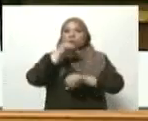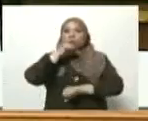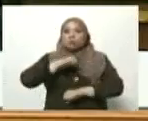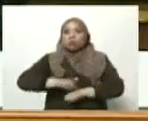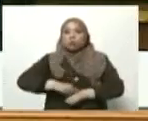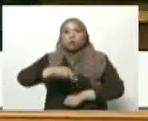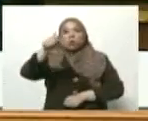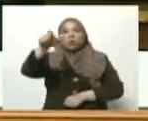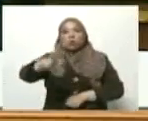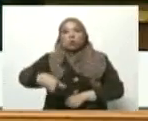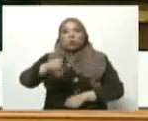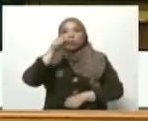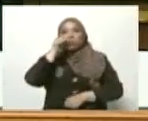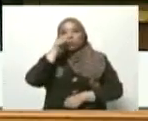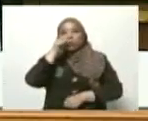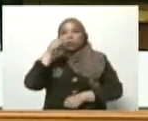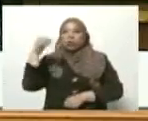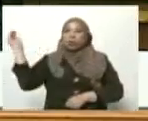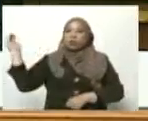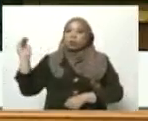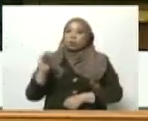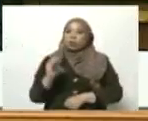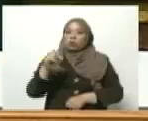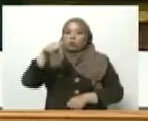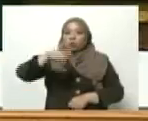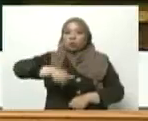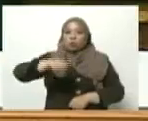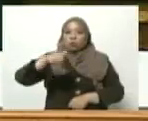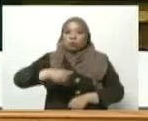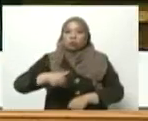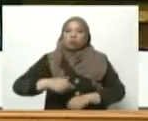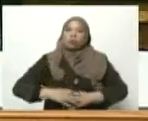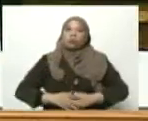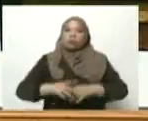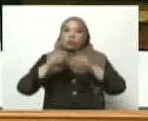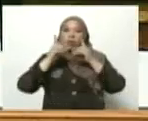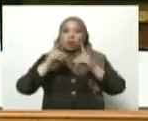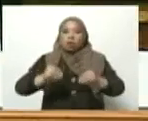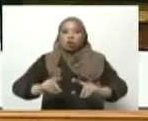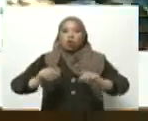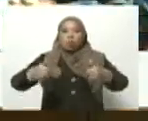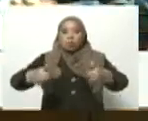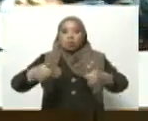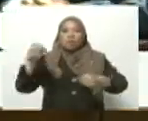Samuel Moncada, para que ingrese al hemiciclo de sesiones.